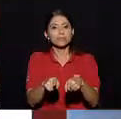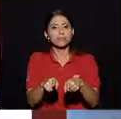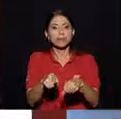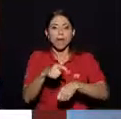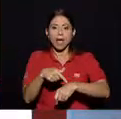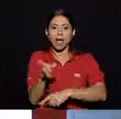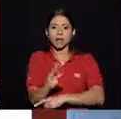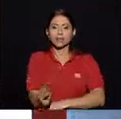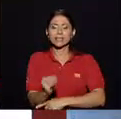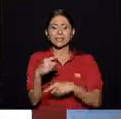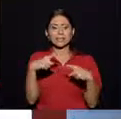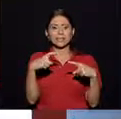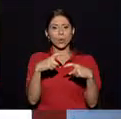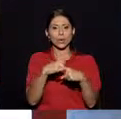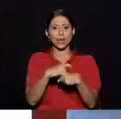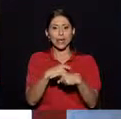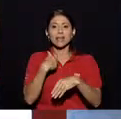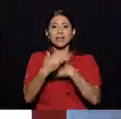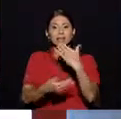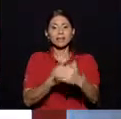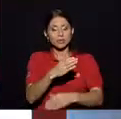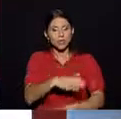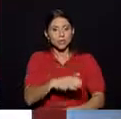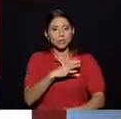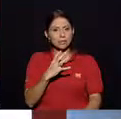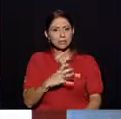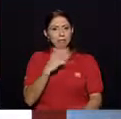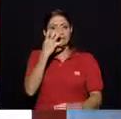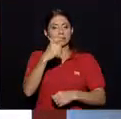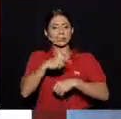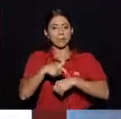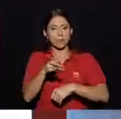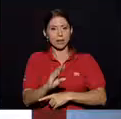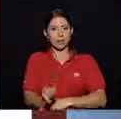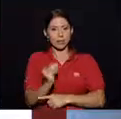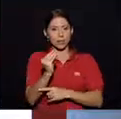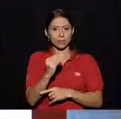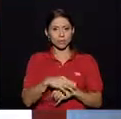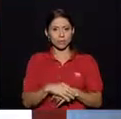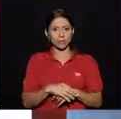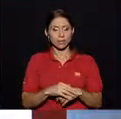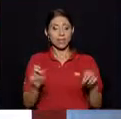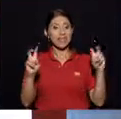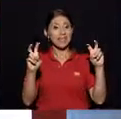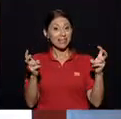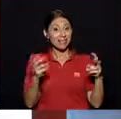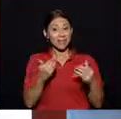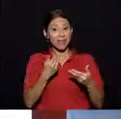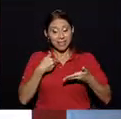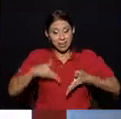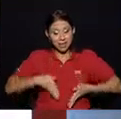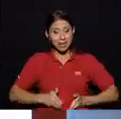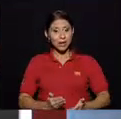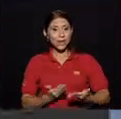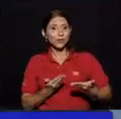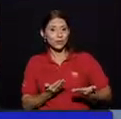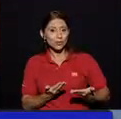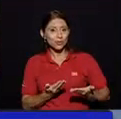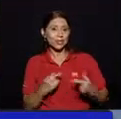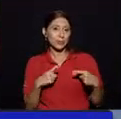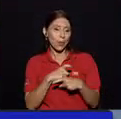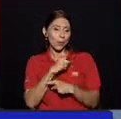y después a conductas violentas en la etapa de la juventud. Y el tema de tener hijos, yo no sé, es